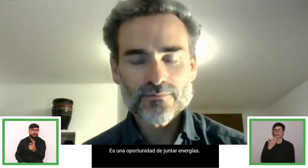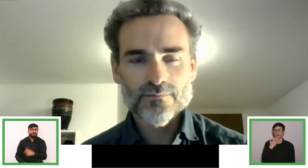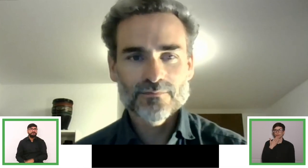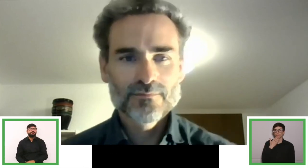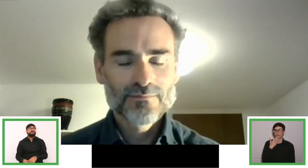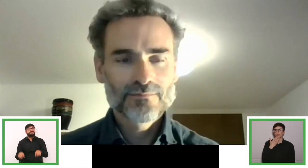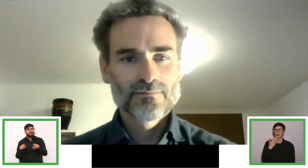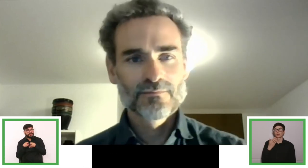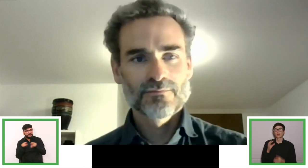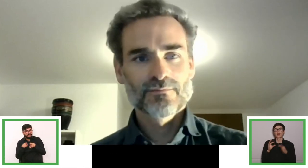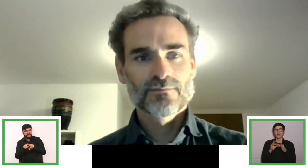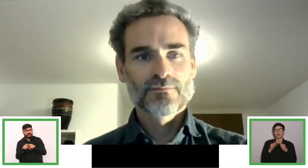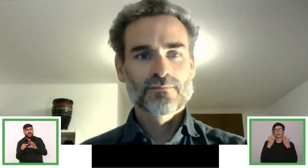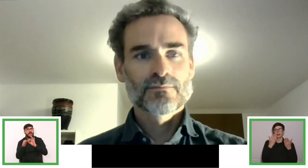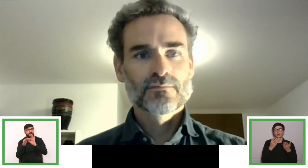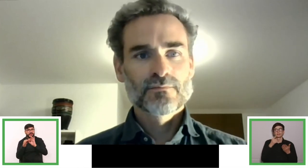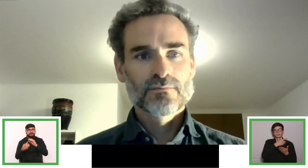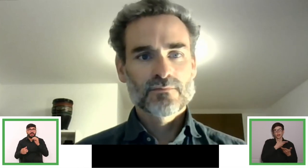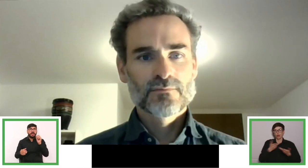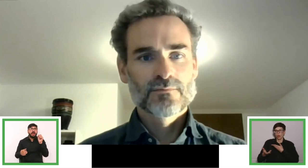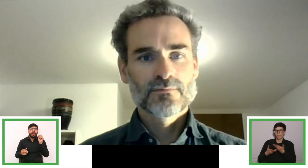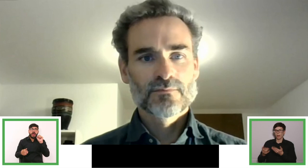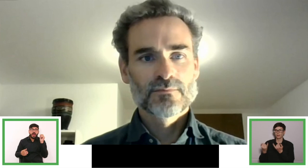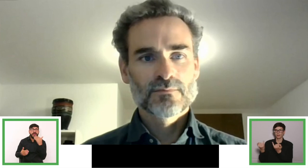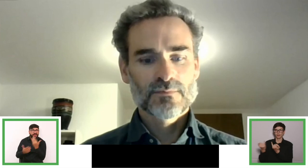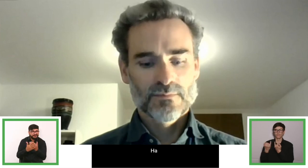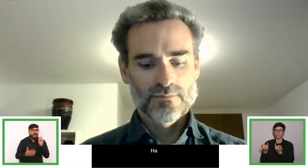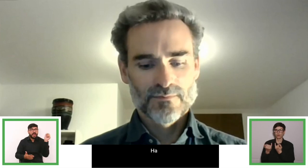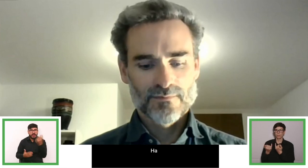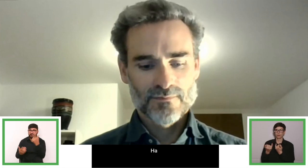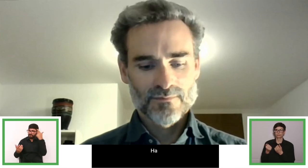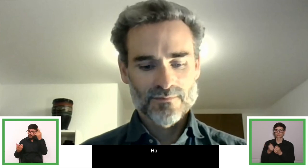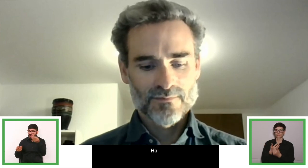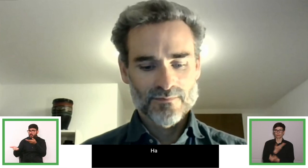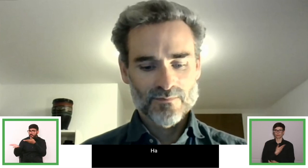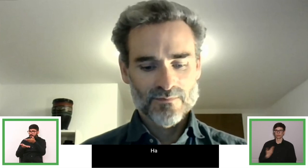todos. Han compartido toda esta información.